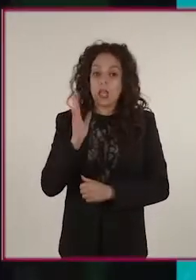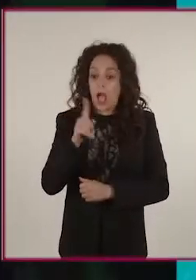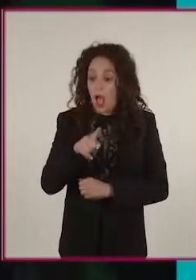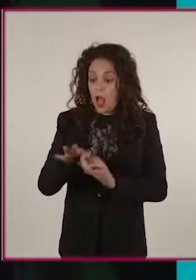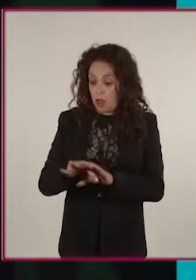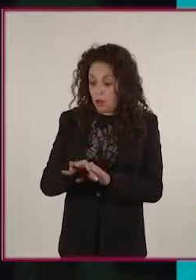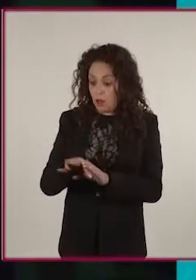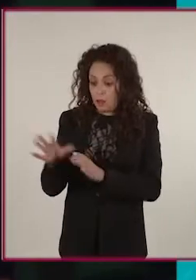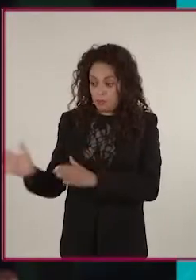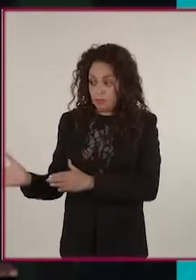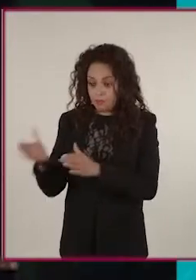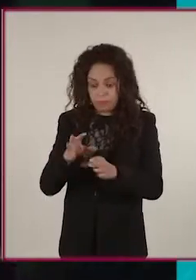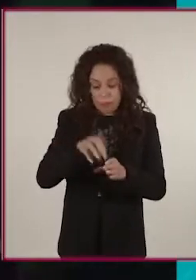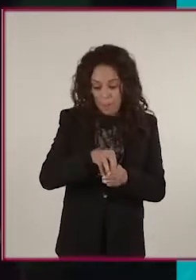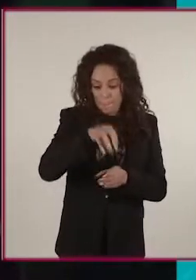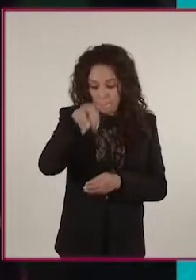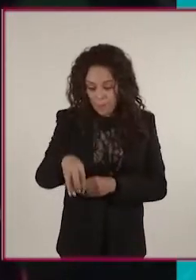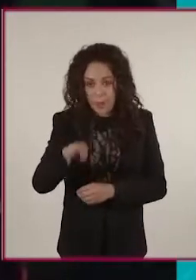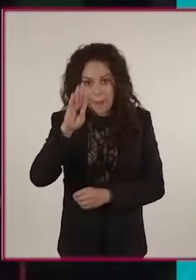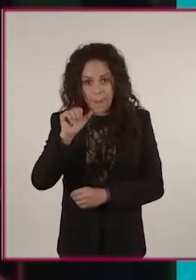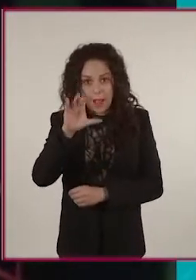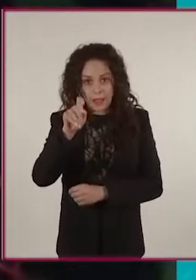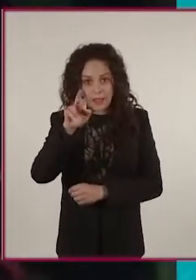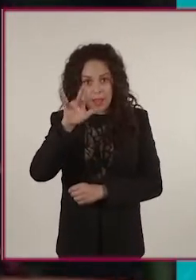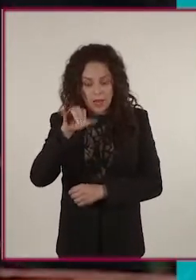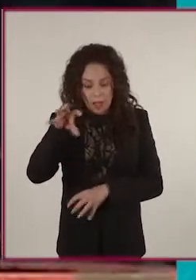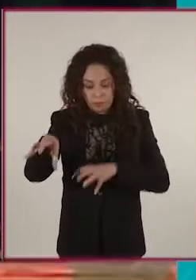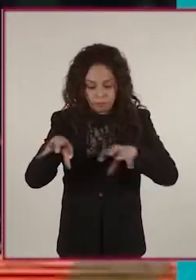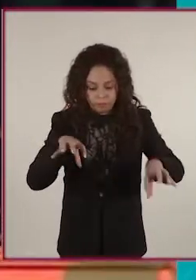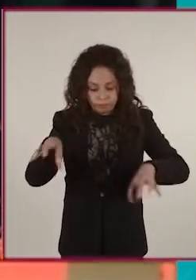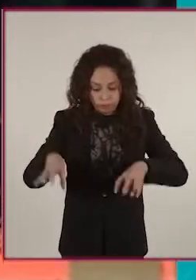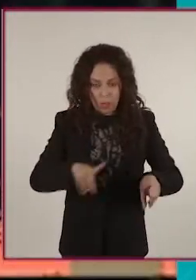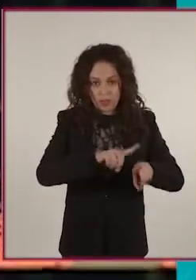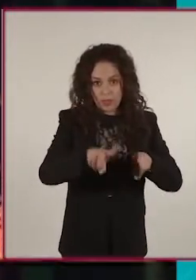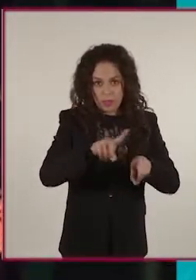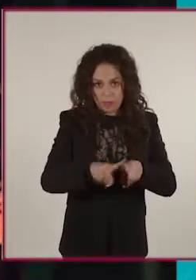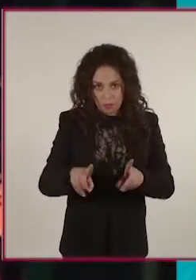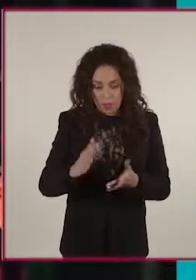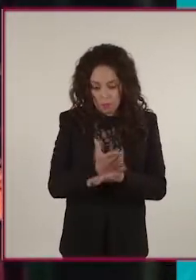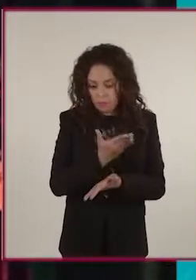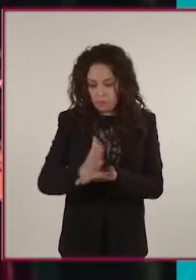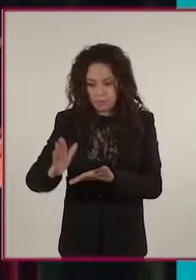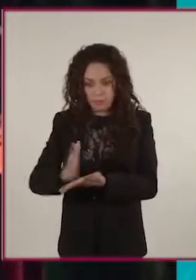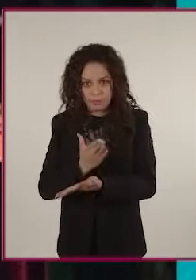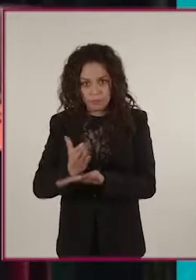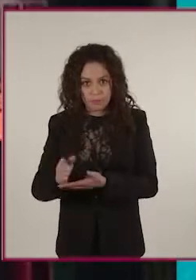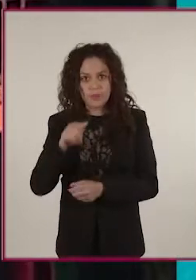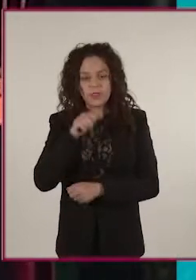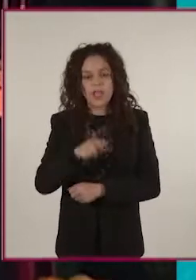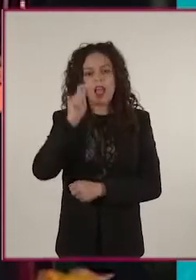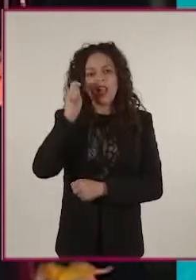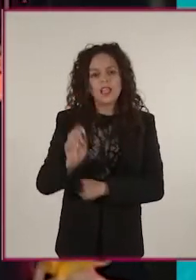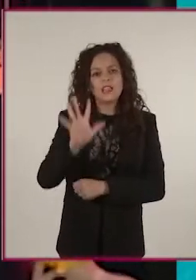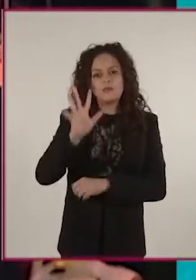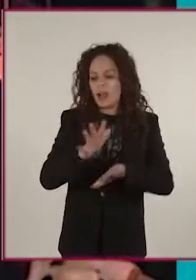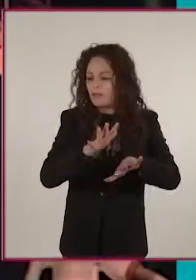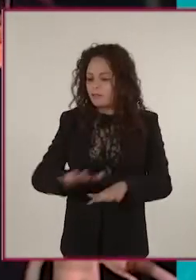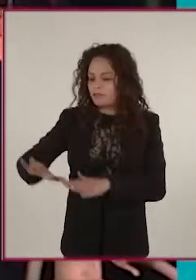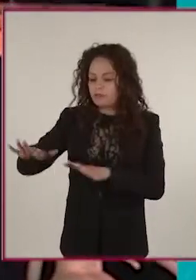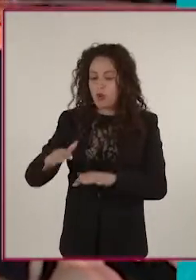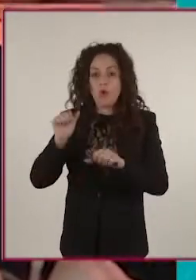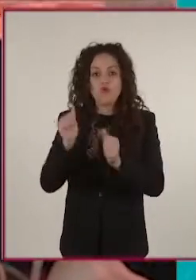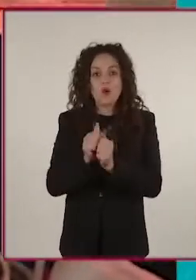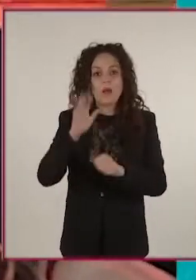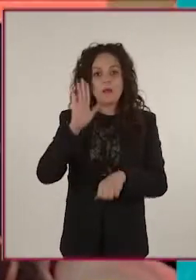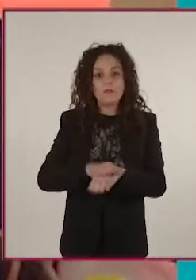tiene aislada, que ya tenemos nosotros varios aislados diferentes. Esas se ponen en un caldo de cultivo que lo que contiene es básicamente